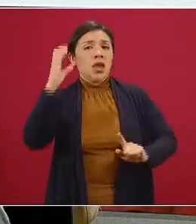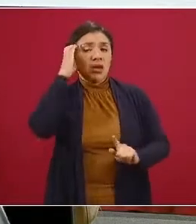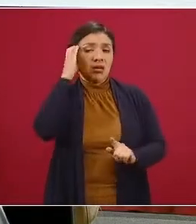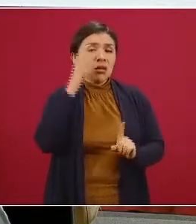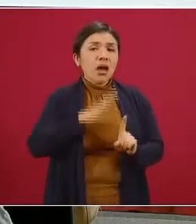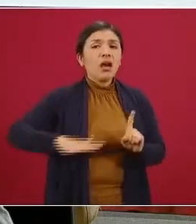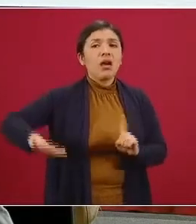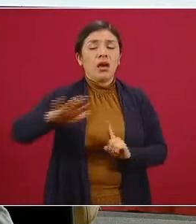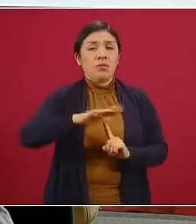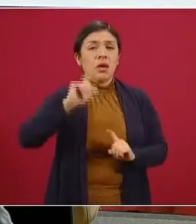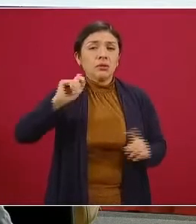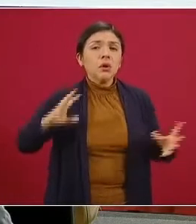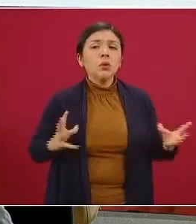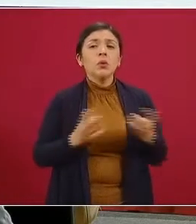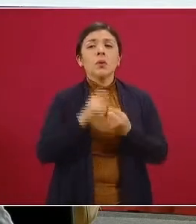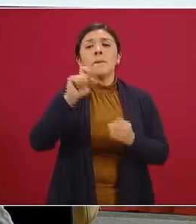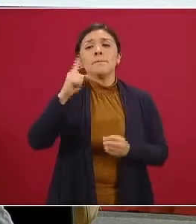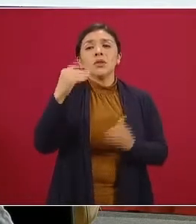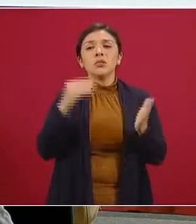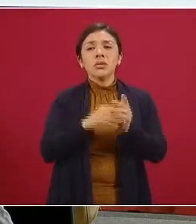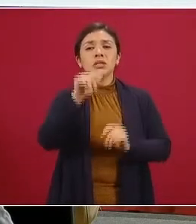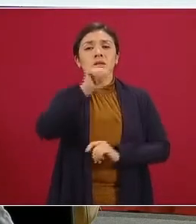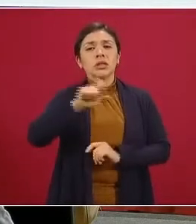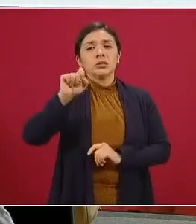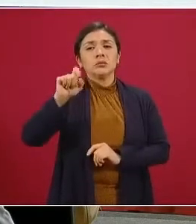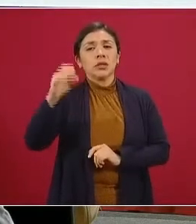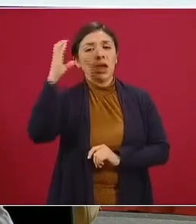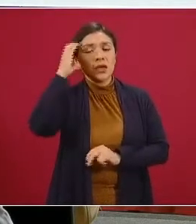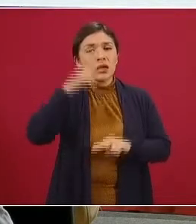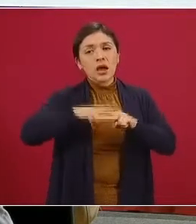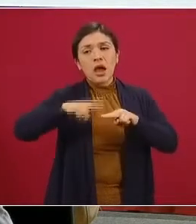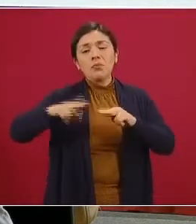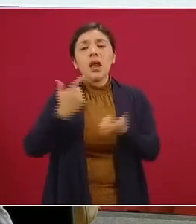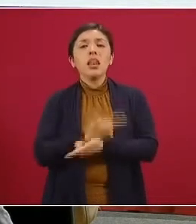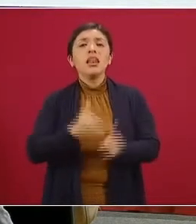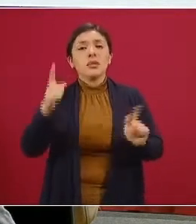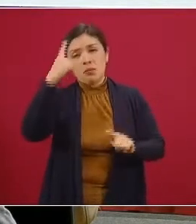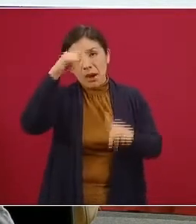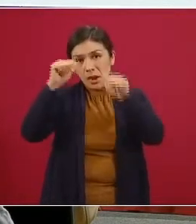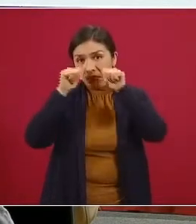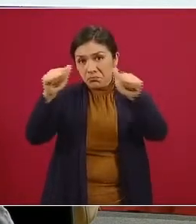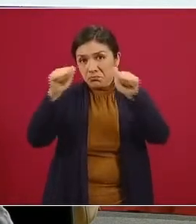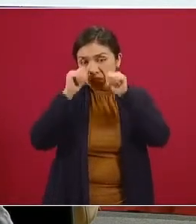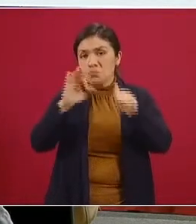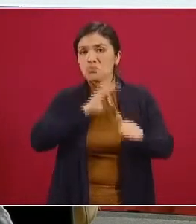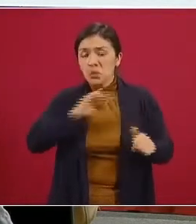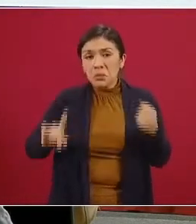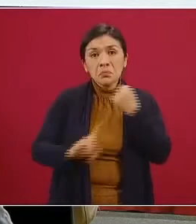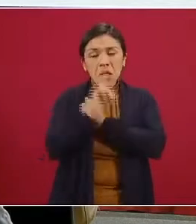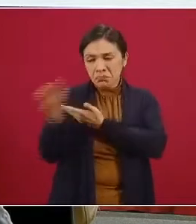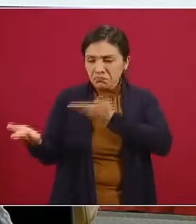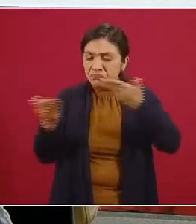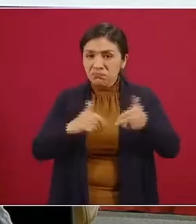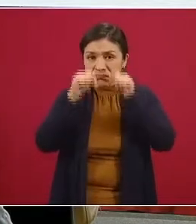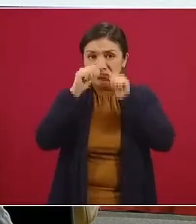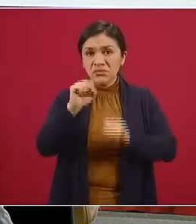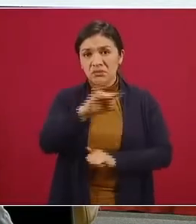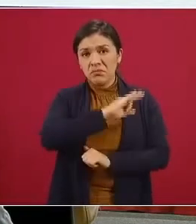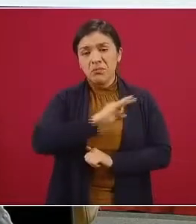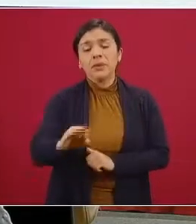que en sumatoria nacional son 21.620 camas disponibles para este tipo de pacientes. Y en la